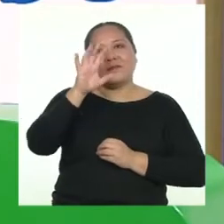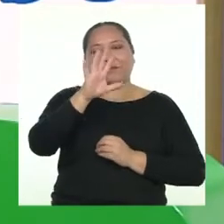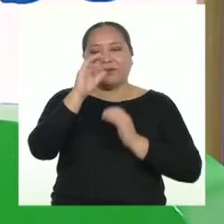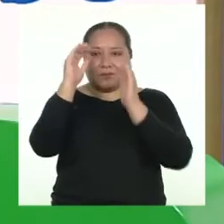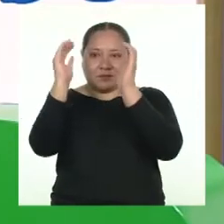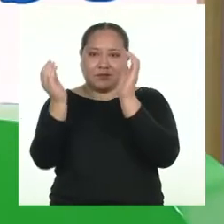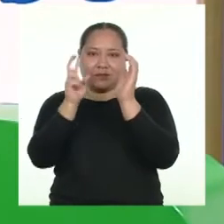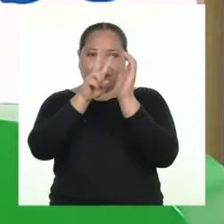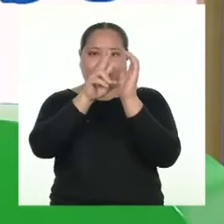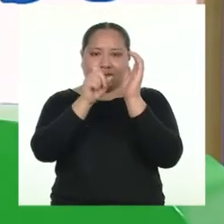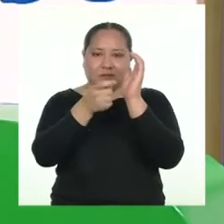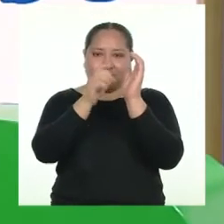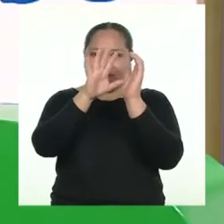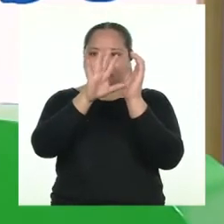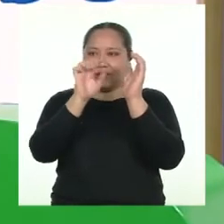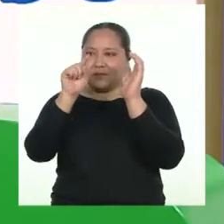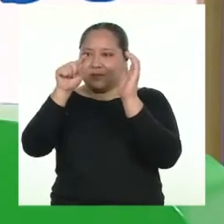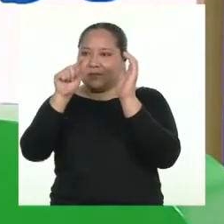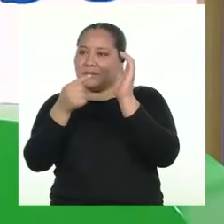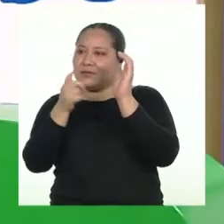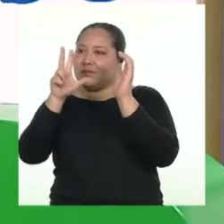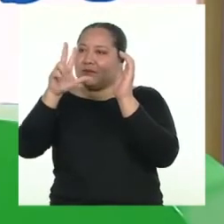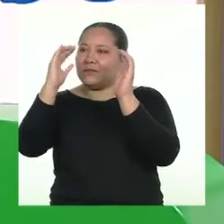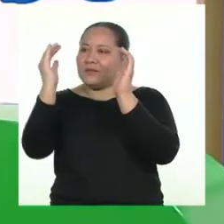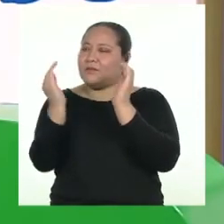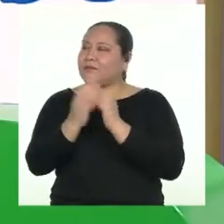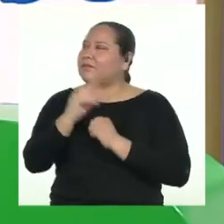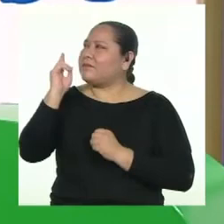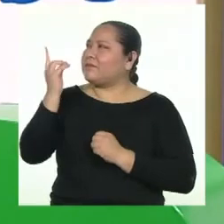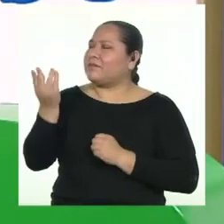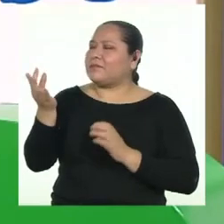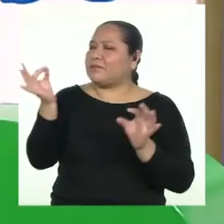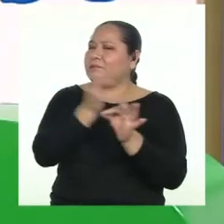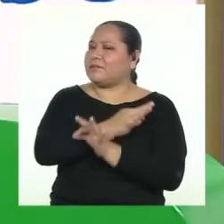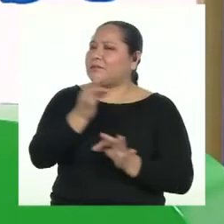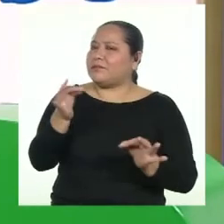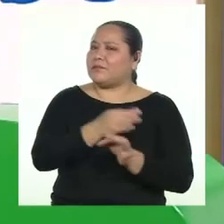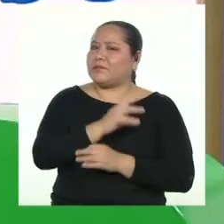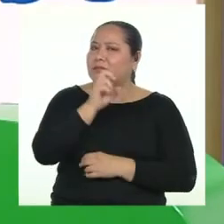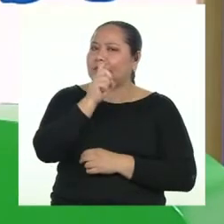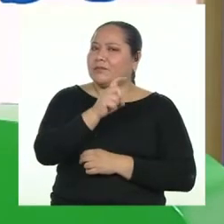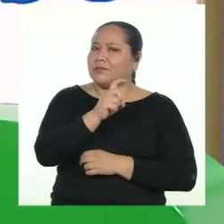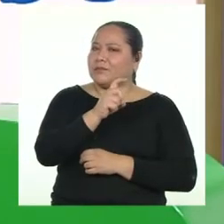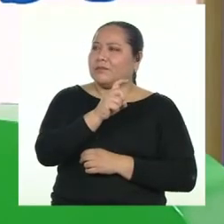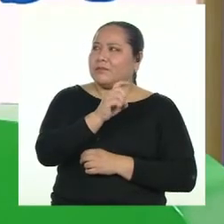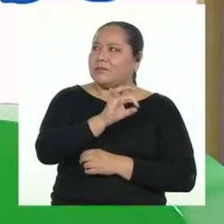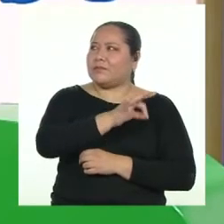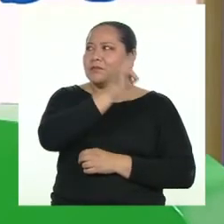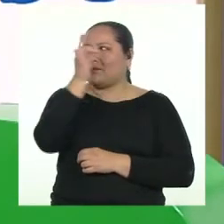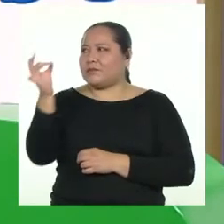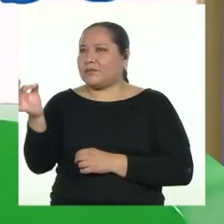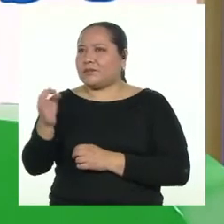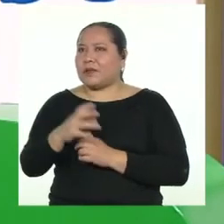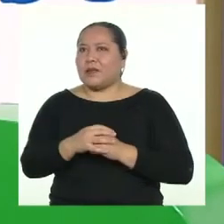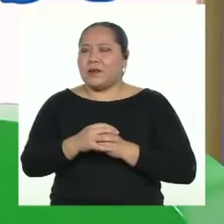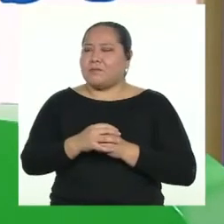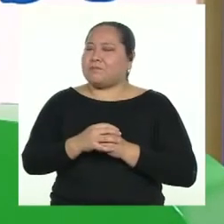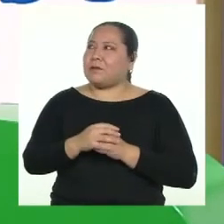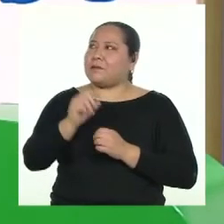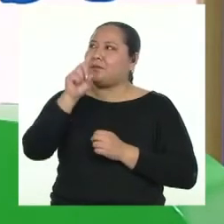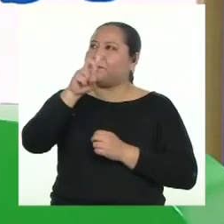3. Profesora, una pregunta. Si hubiéramos sustituido el valor de x en la otra ecuación, o sea,